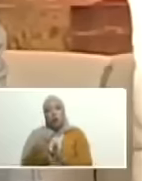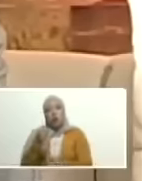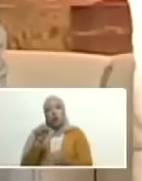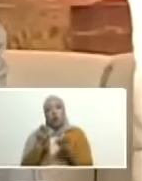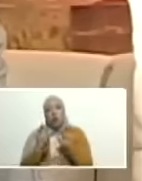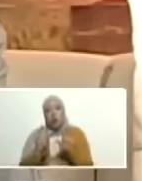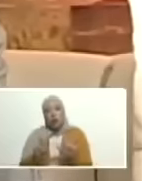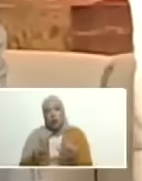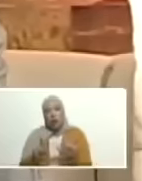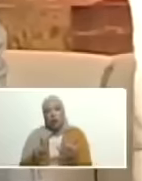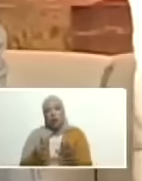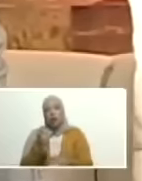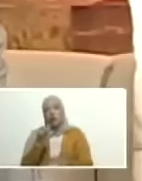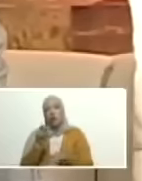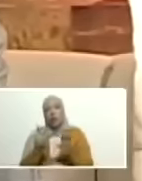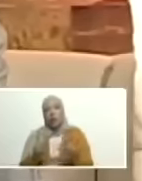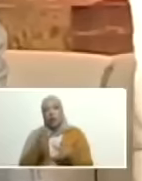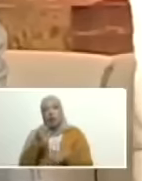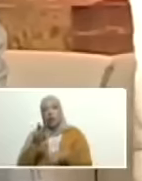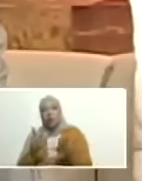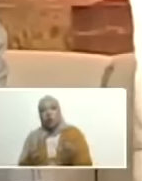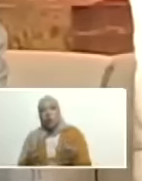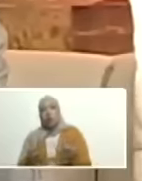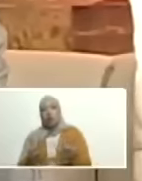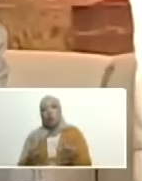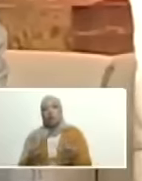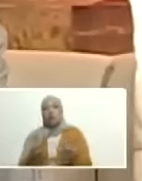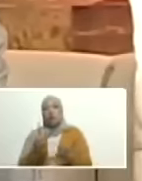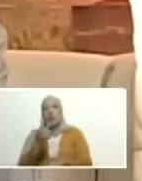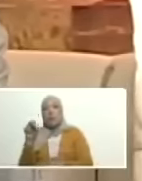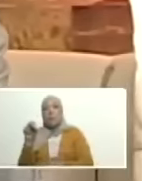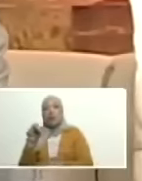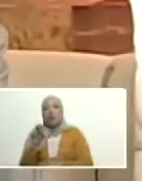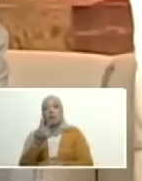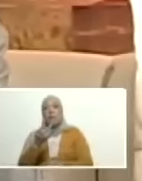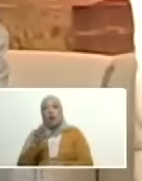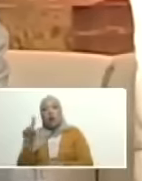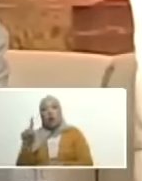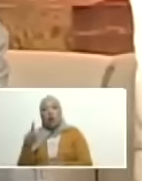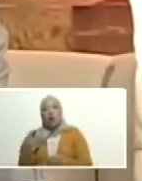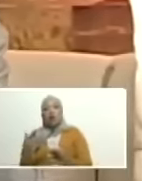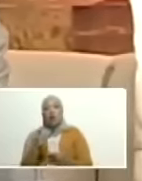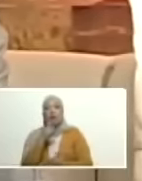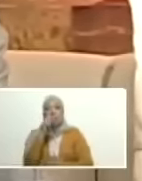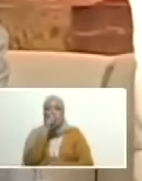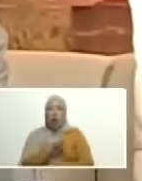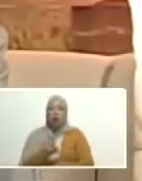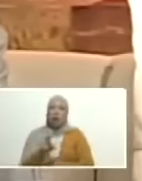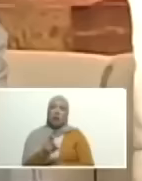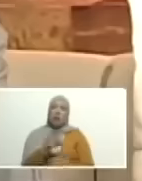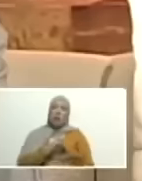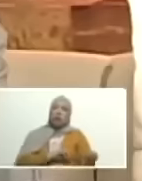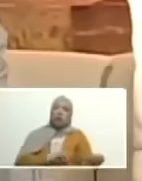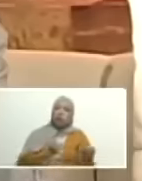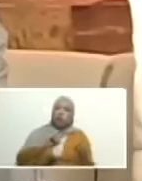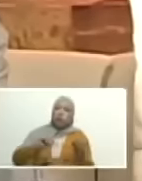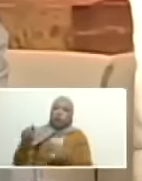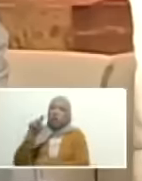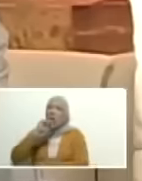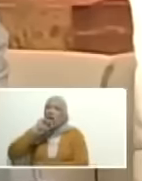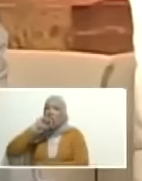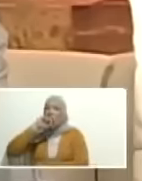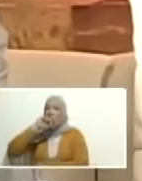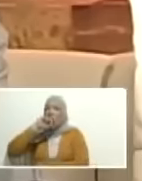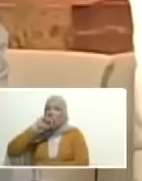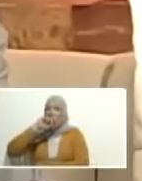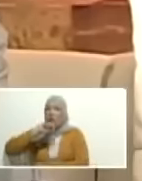2016, 17, 18, 19, 20, 21. Los llamados